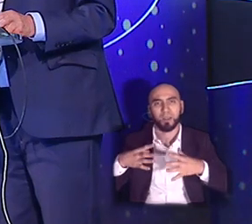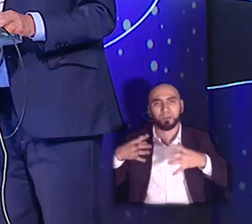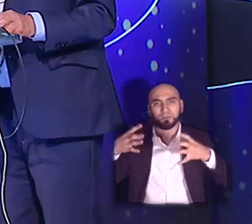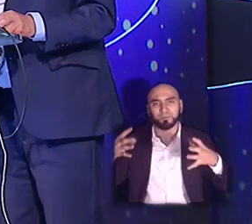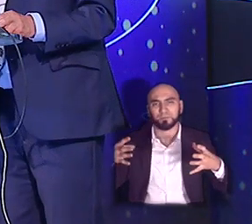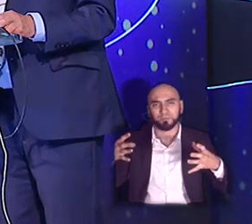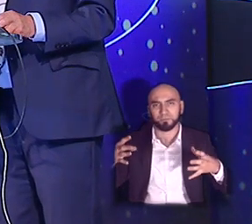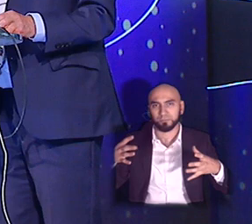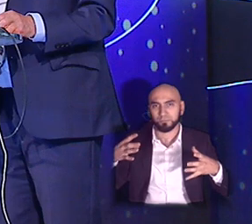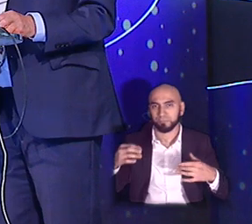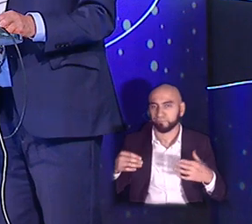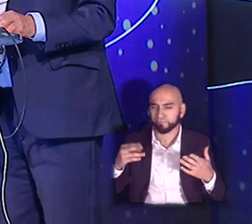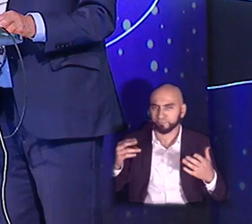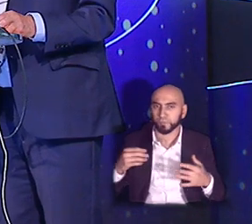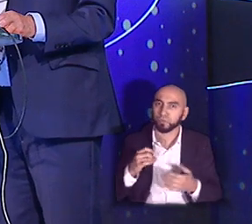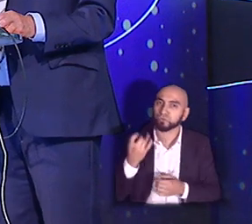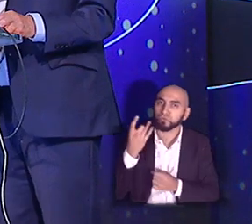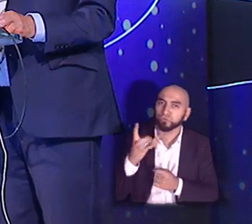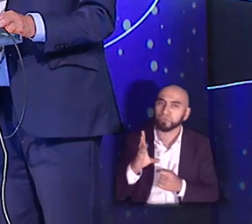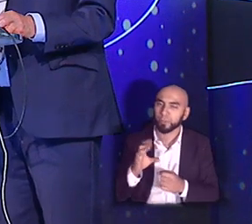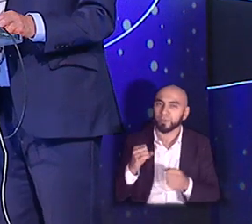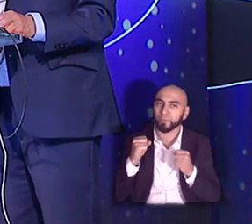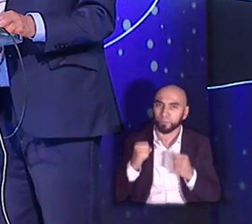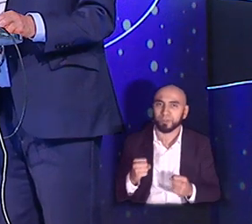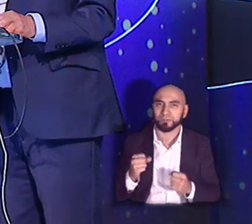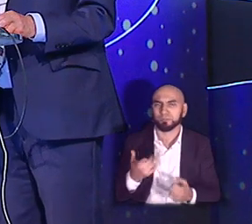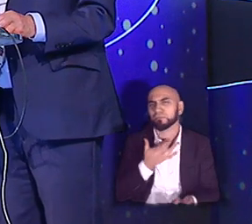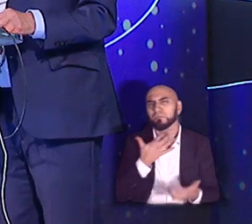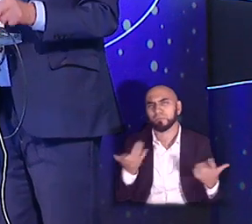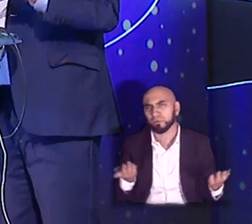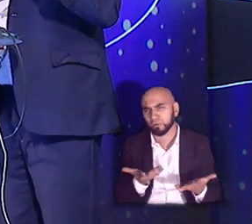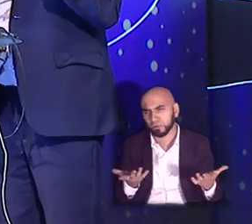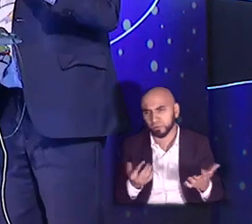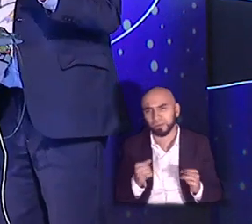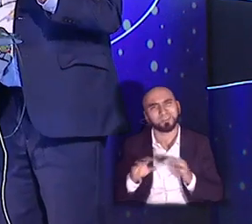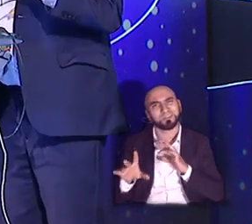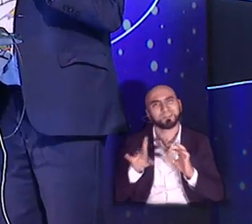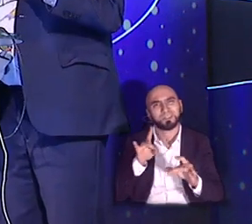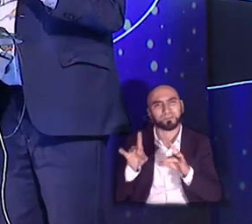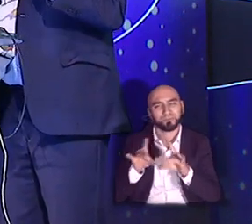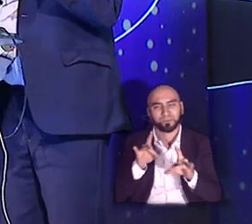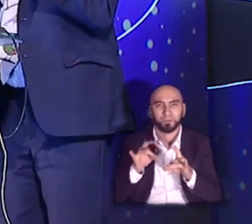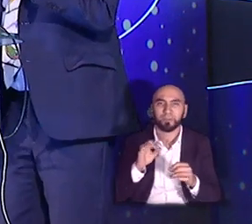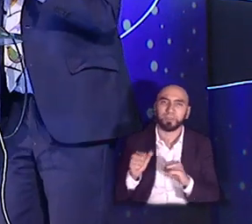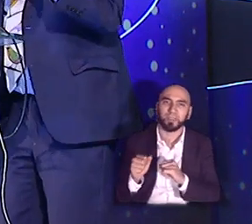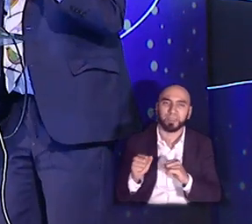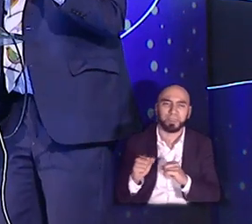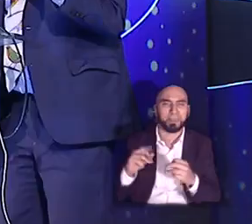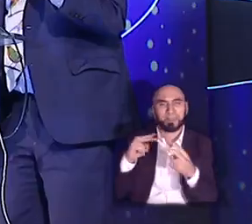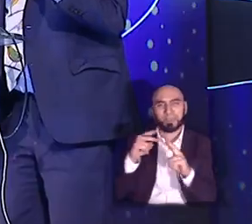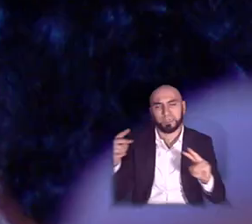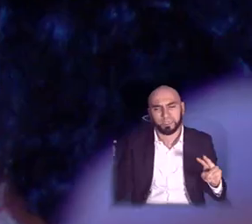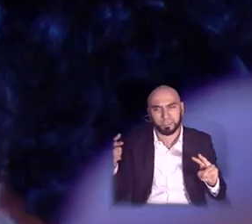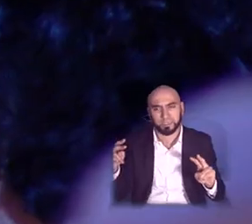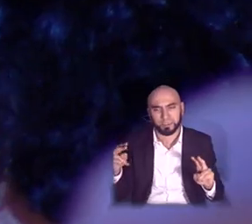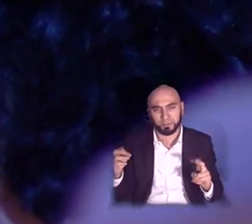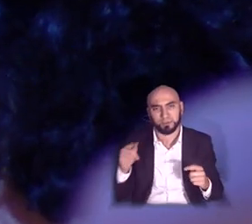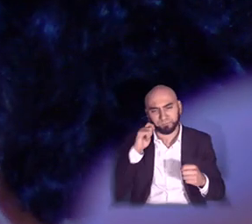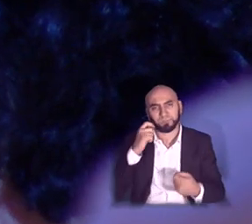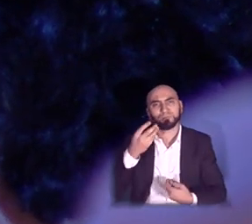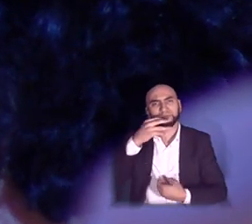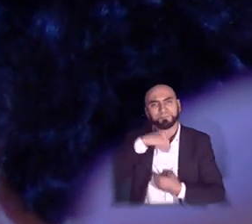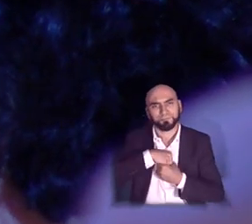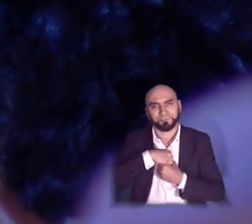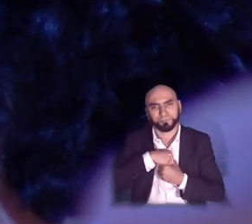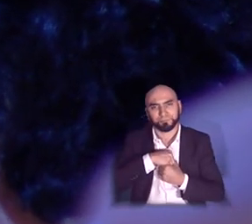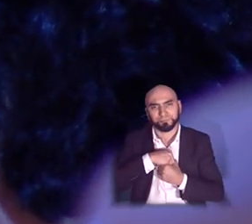famoso, solamente puede ser así porque la selección natural le dio el favor a los individuales